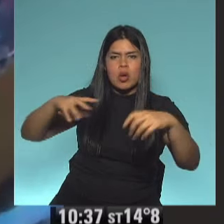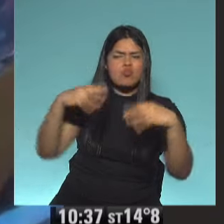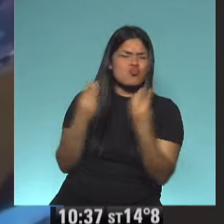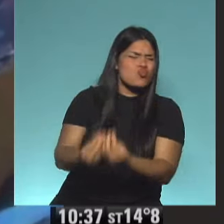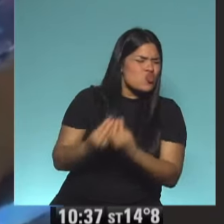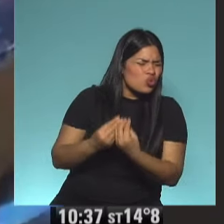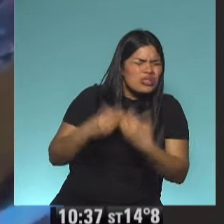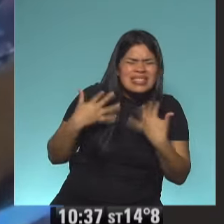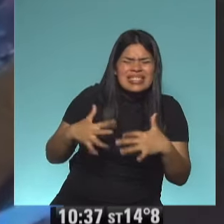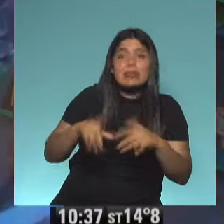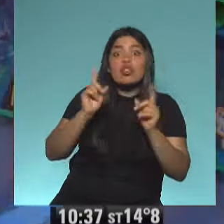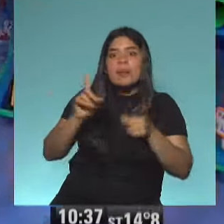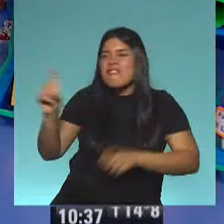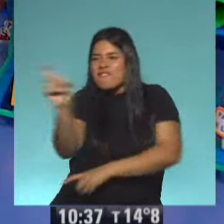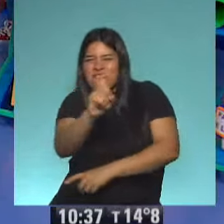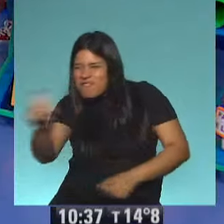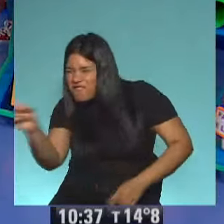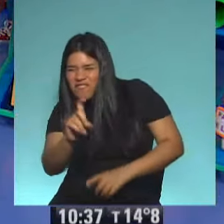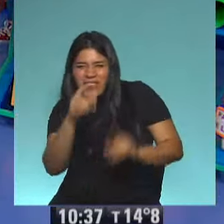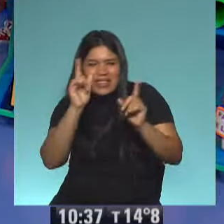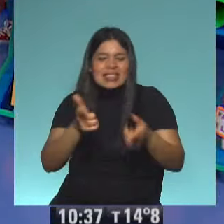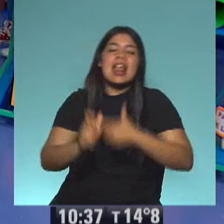gente, mucha espuma, mucha risa.